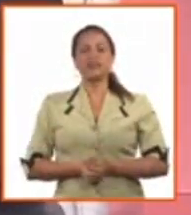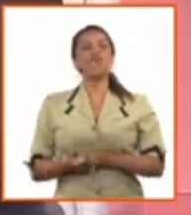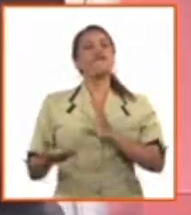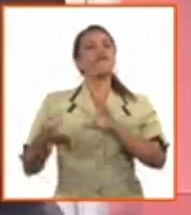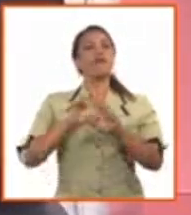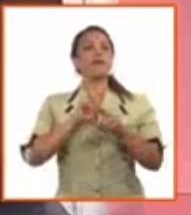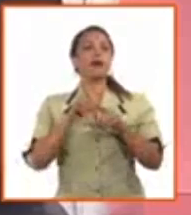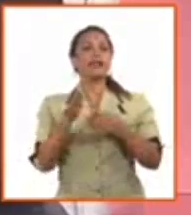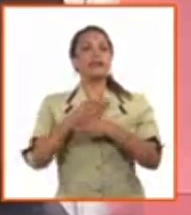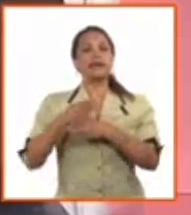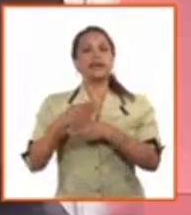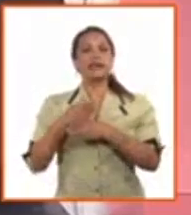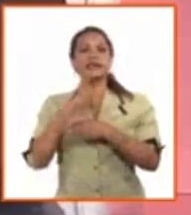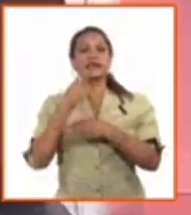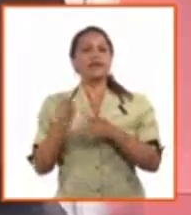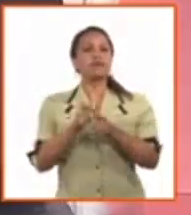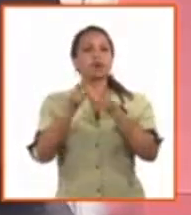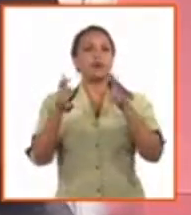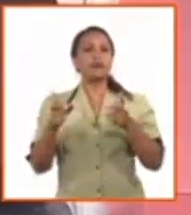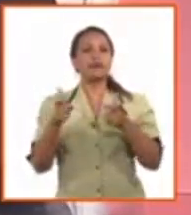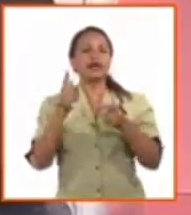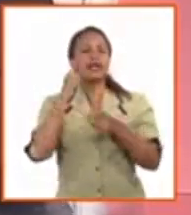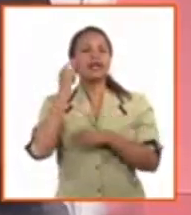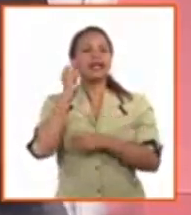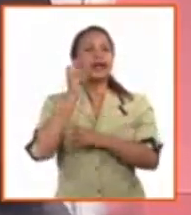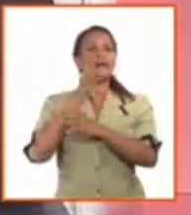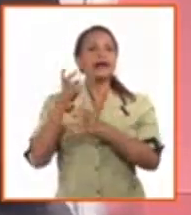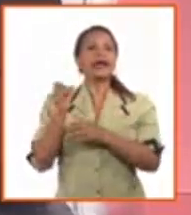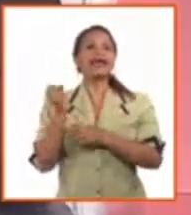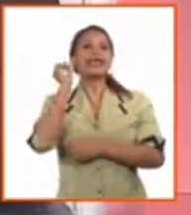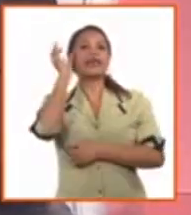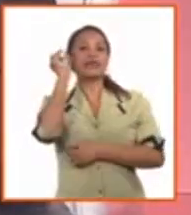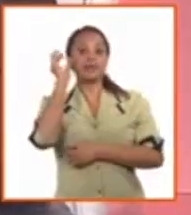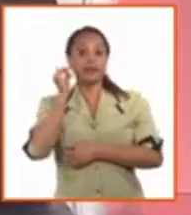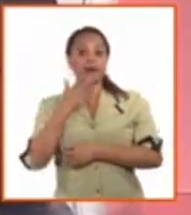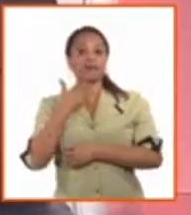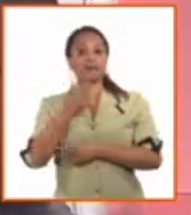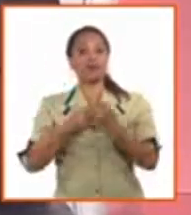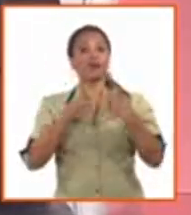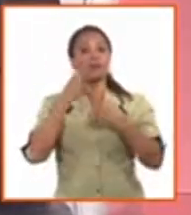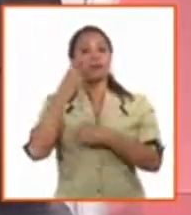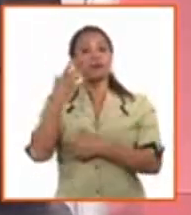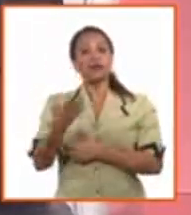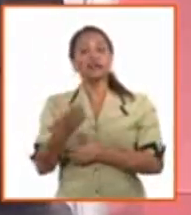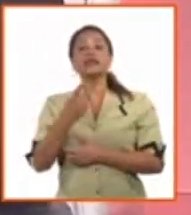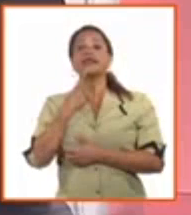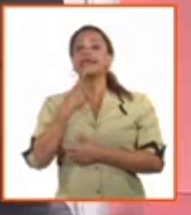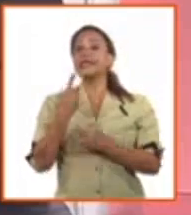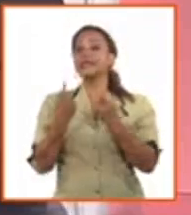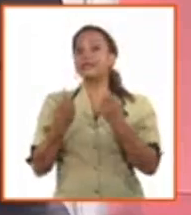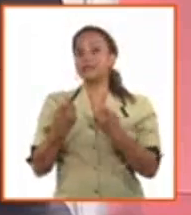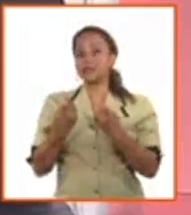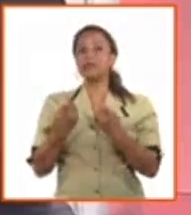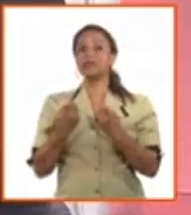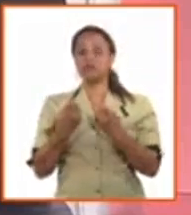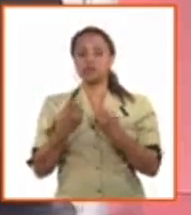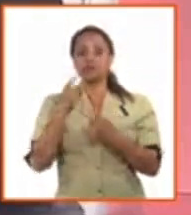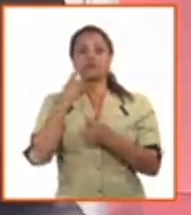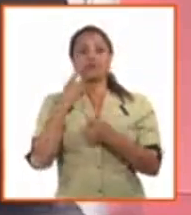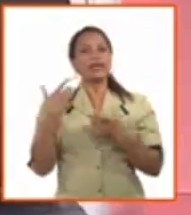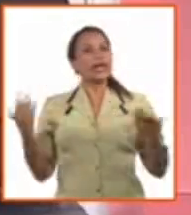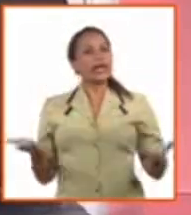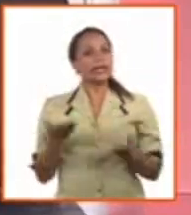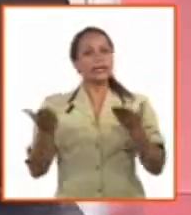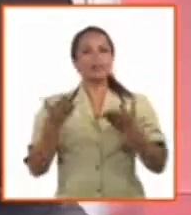son formas de habilitar jacques y dar rienda suelta a la creatividad yo creo que es un aspecto importante que la uvi se está tratando de estimular